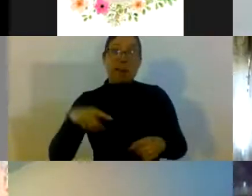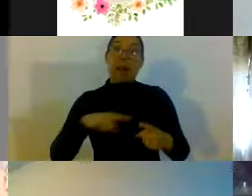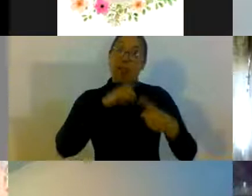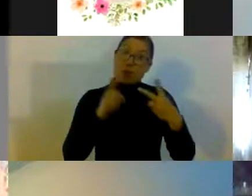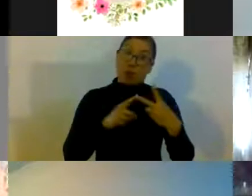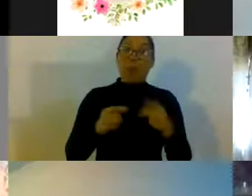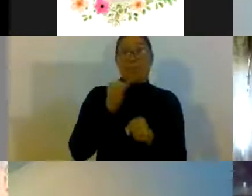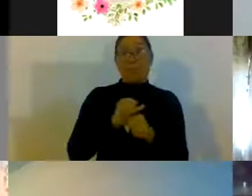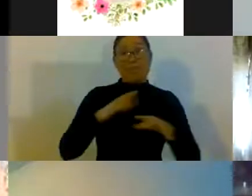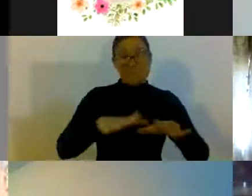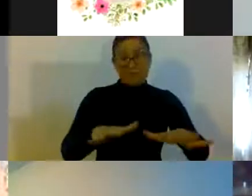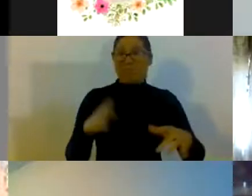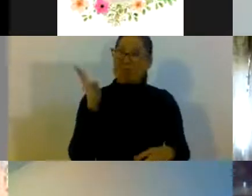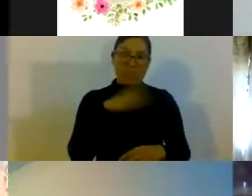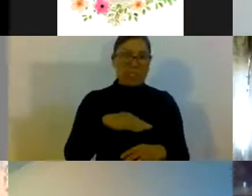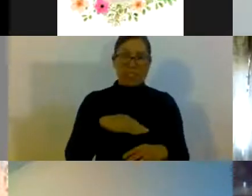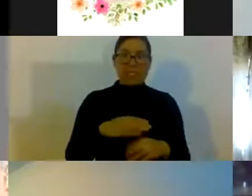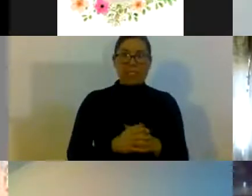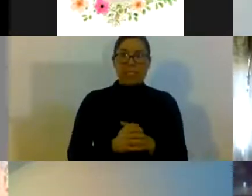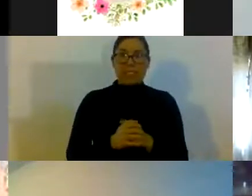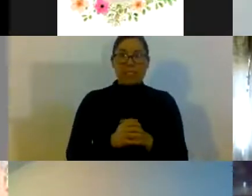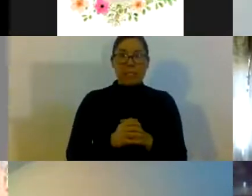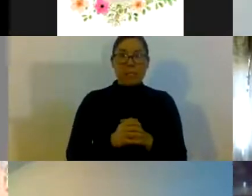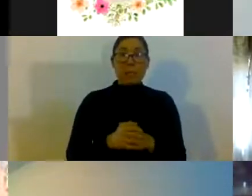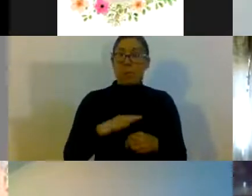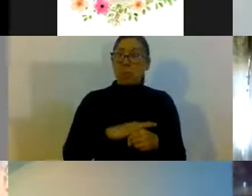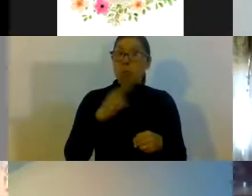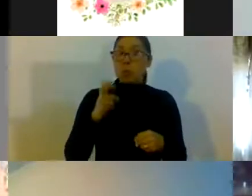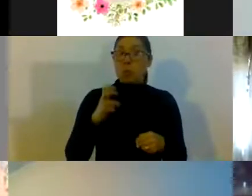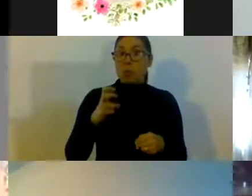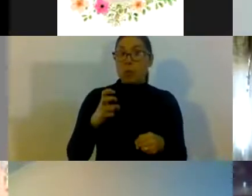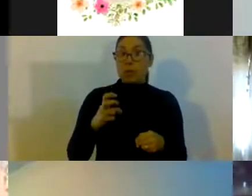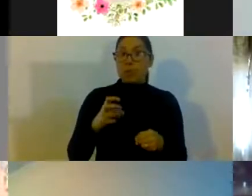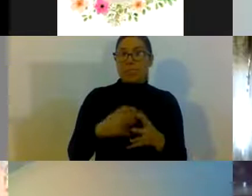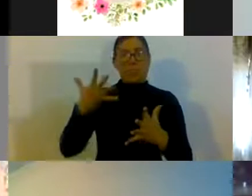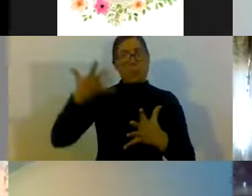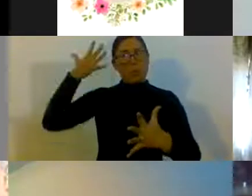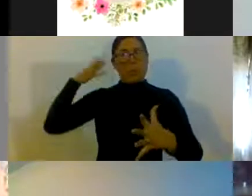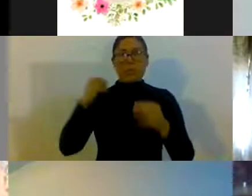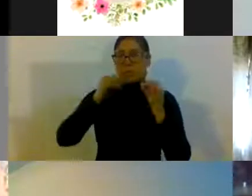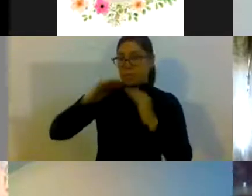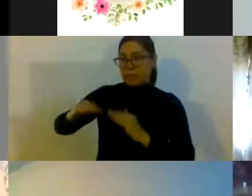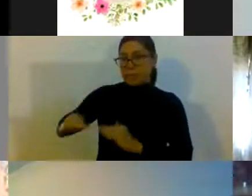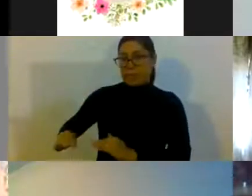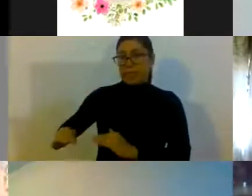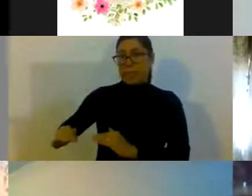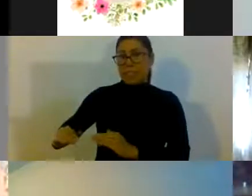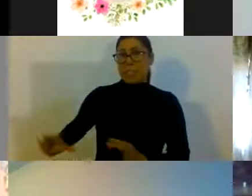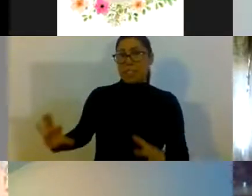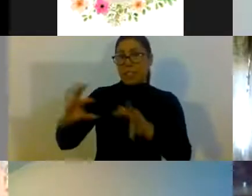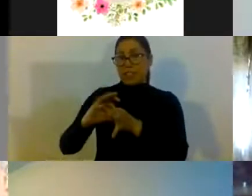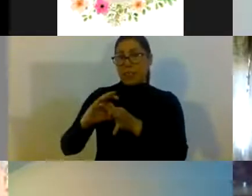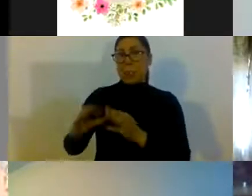generamos esta comunicación. Cuando estén en la adolescencia va a ser muchísimo más fácil que cuando se enfrenten a